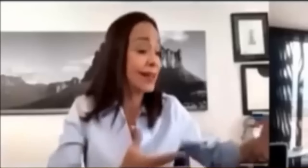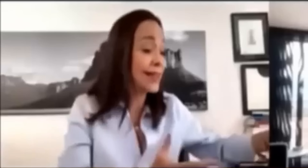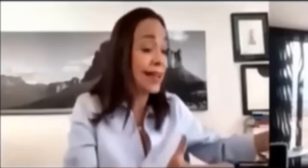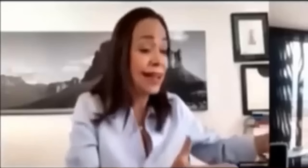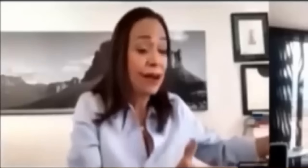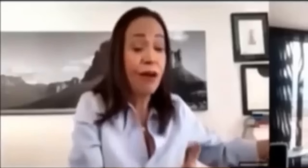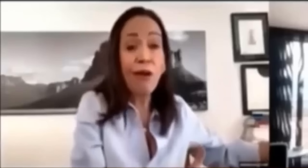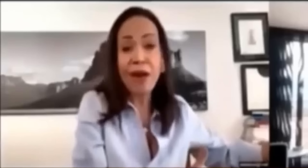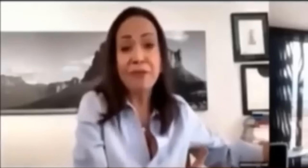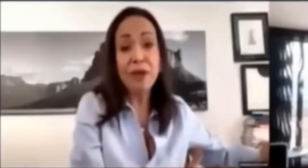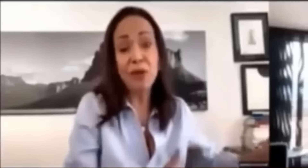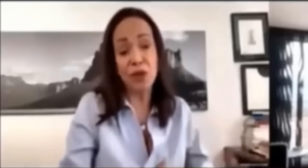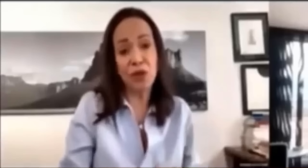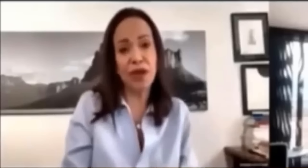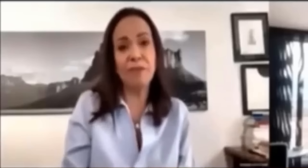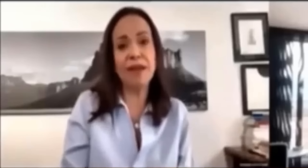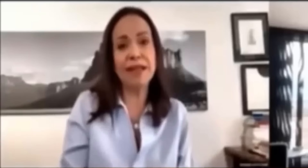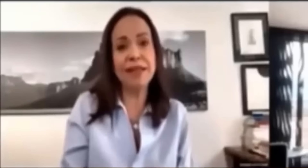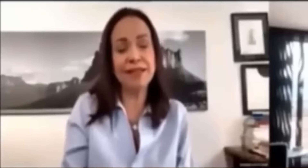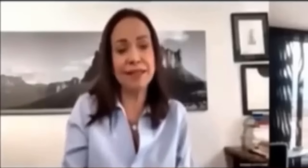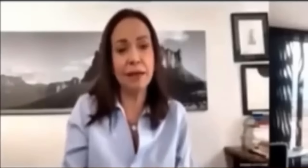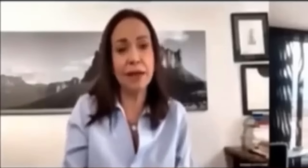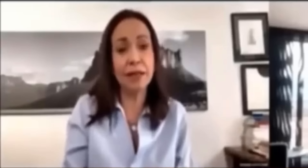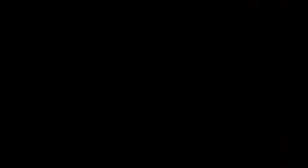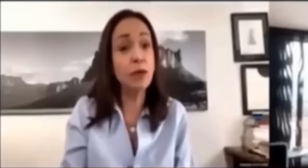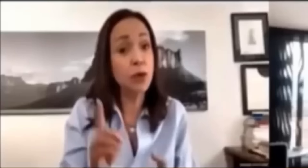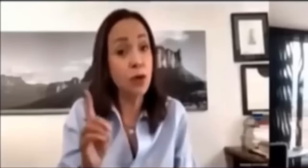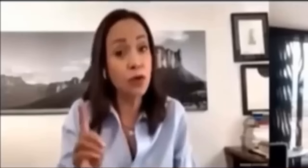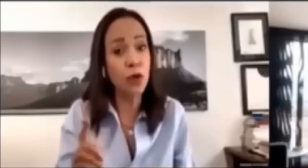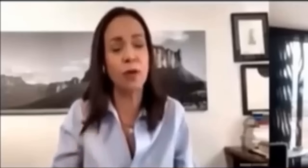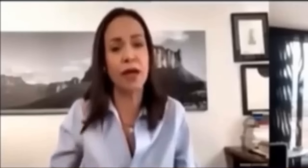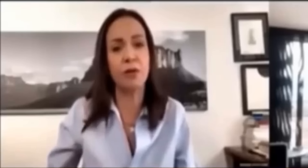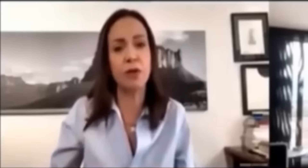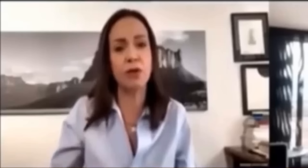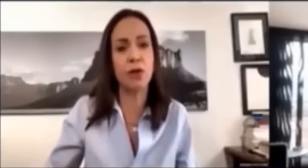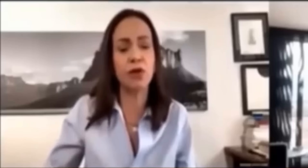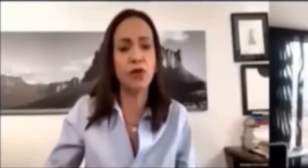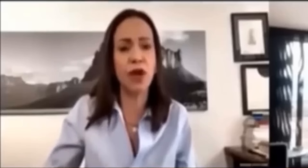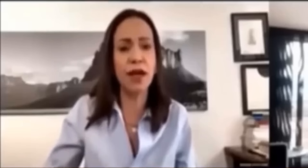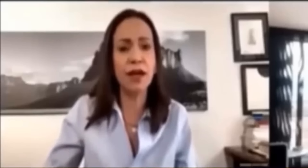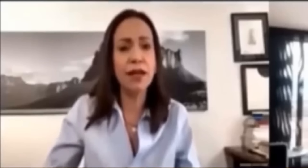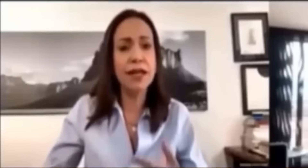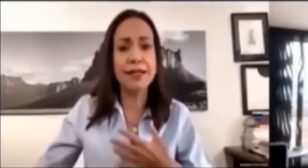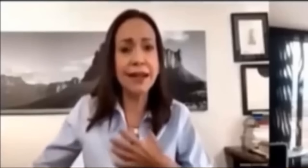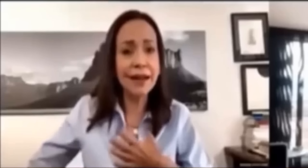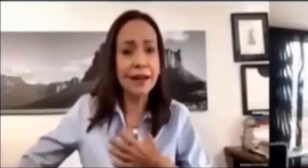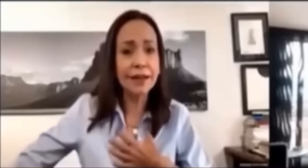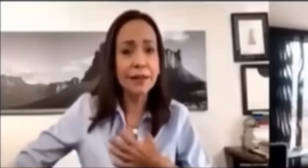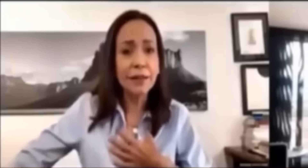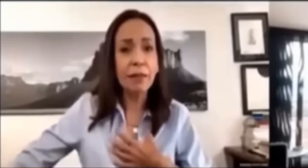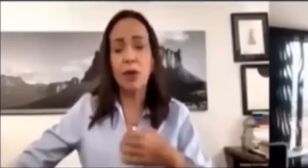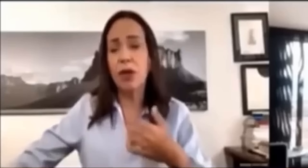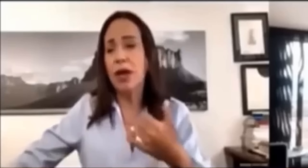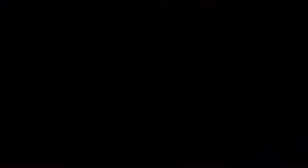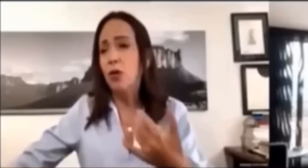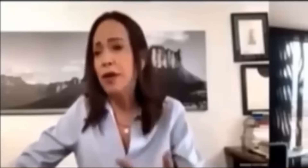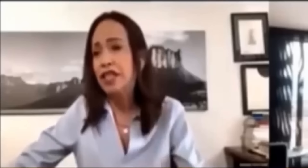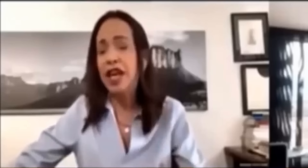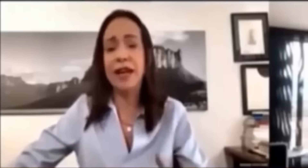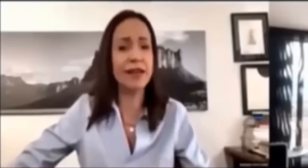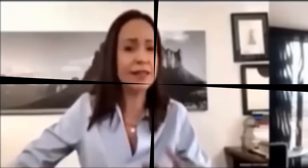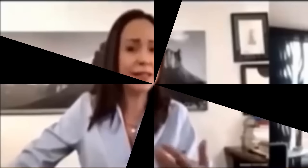personas que hasta hace horas, minutos, eran parte del sistema del chavismo, incluso de los mecanismos de control social que se acercan, miembros de